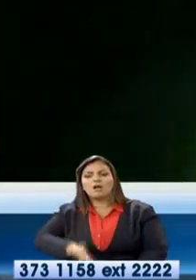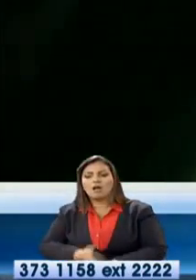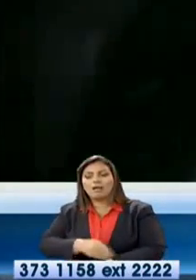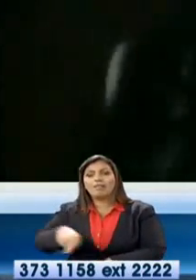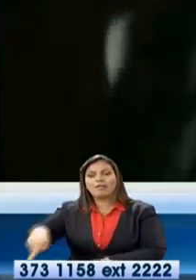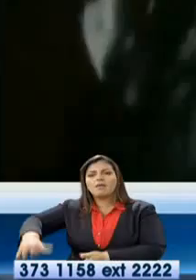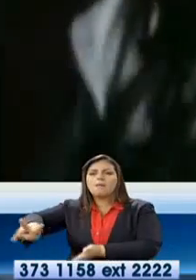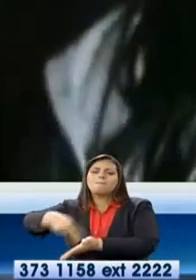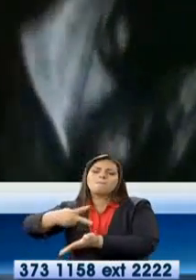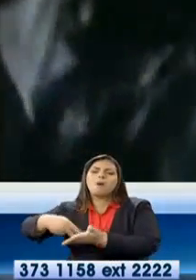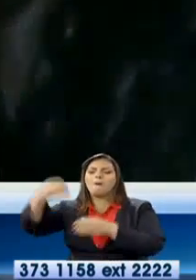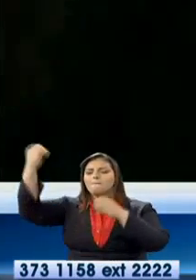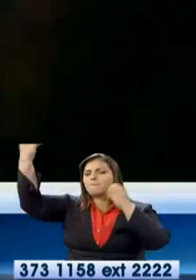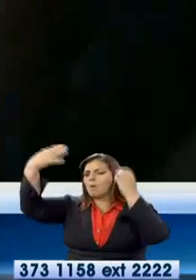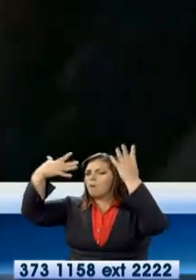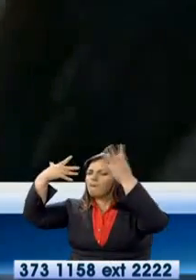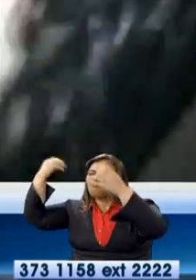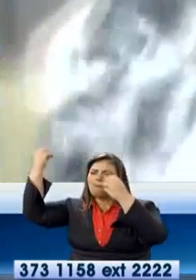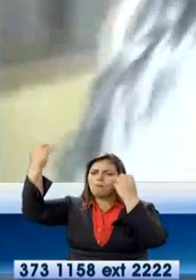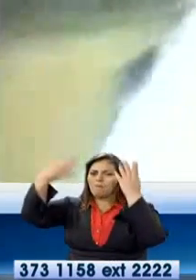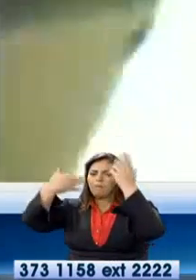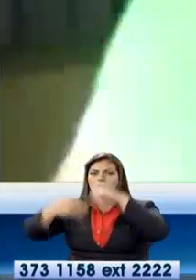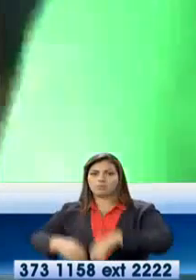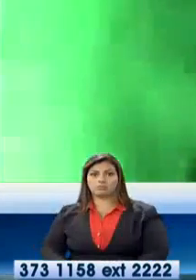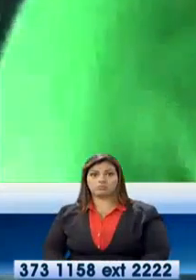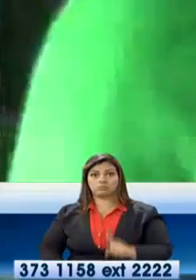El vehículo de Serena Gómez.